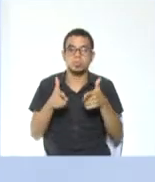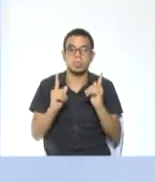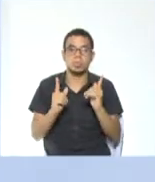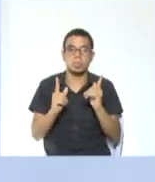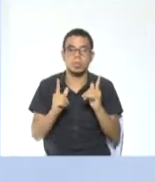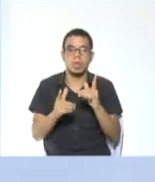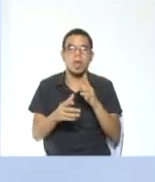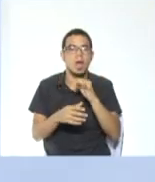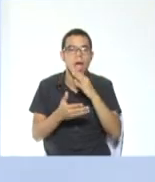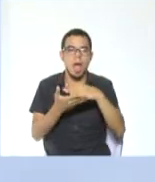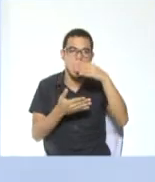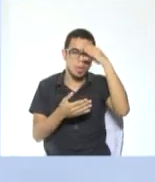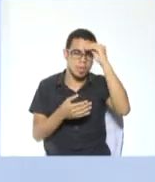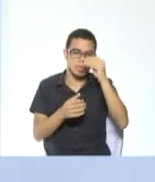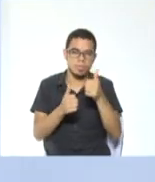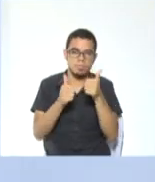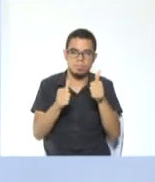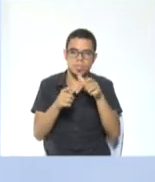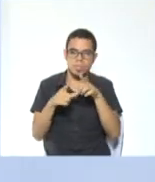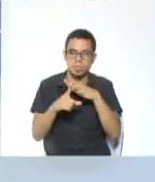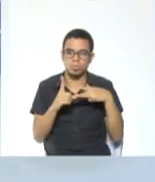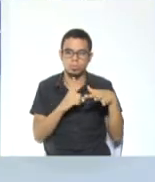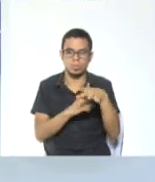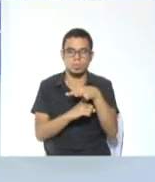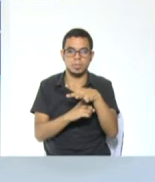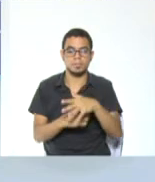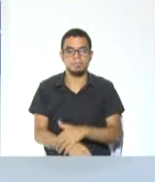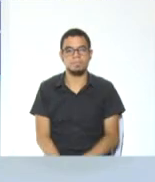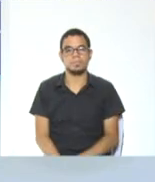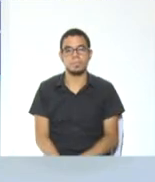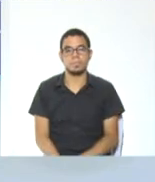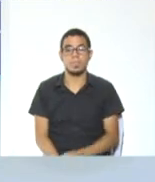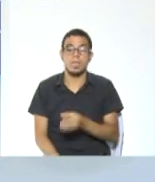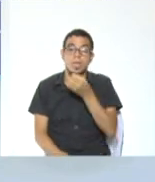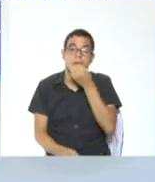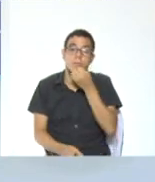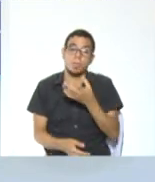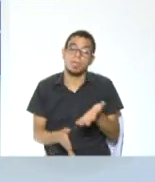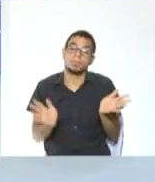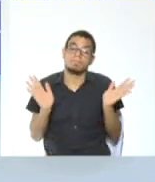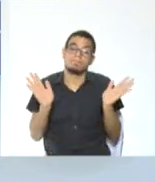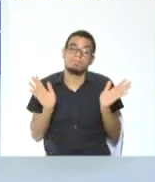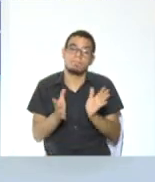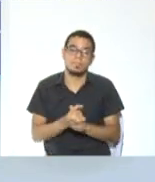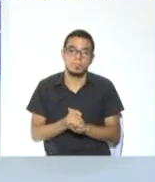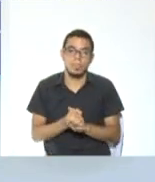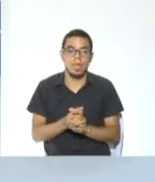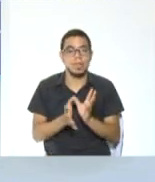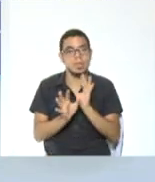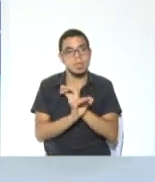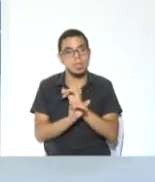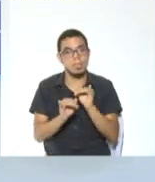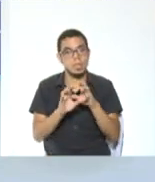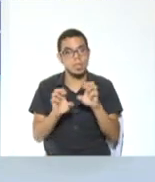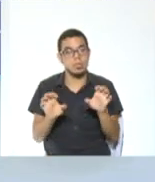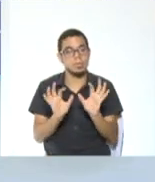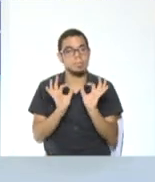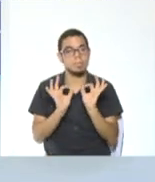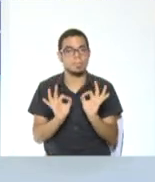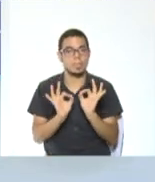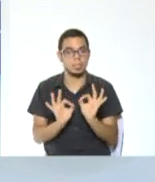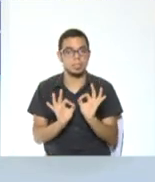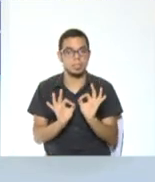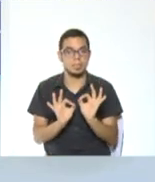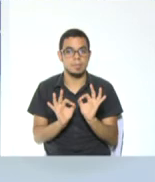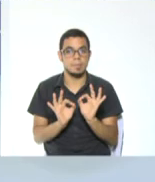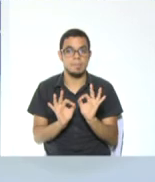facilitando así la información de su entorno. Bueno, y con esto llegamos entonces al final del segmento por el día de